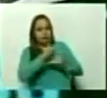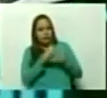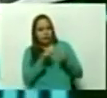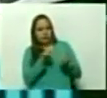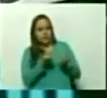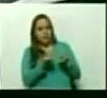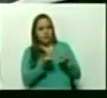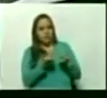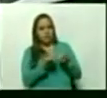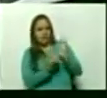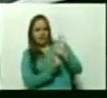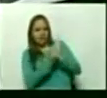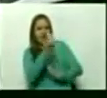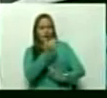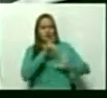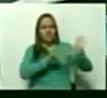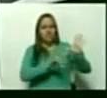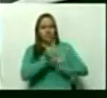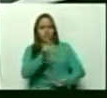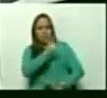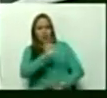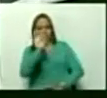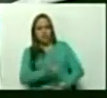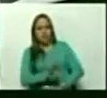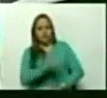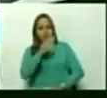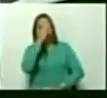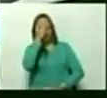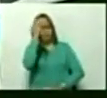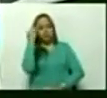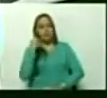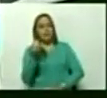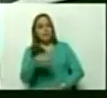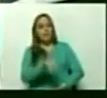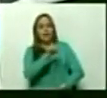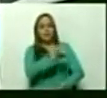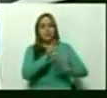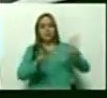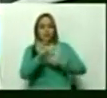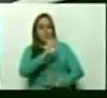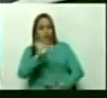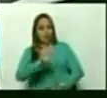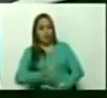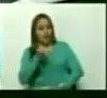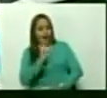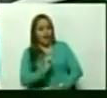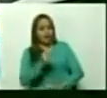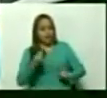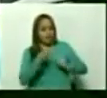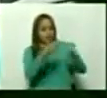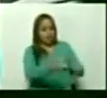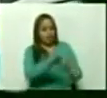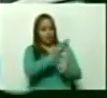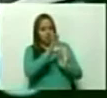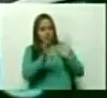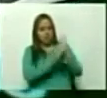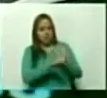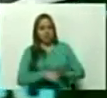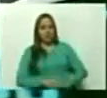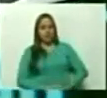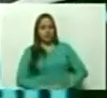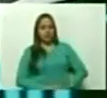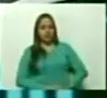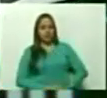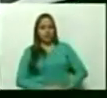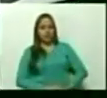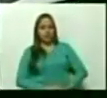que se elabora el presupuesto con un 81% por recursos propios, 19% vienen del situado constitucional, el Fondo de Compensación Interterritorial y